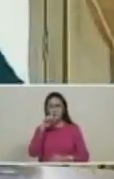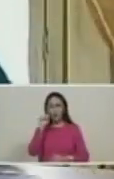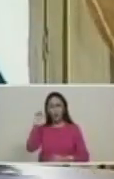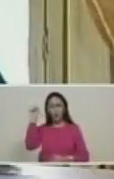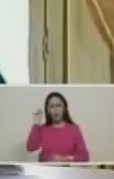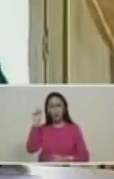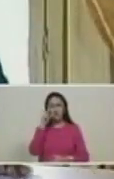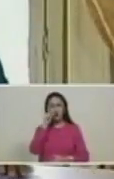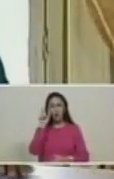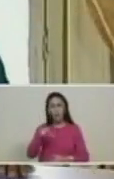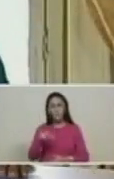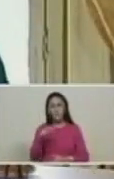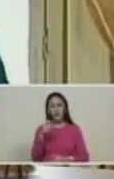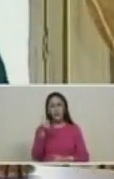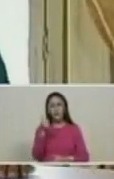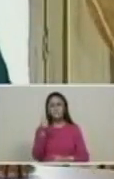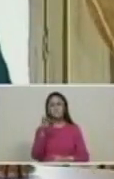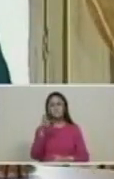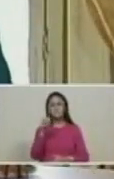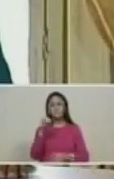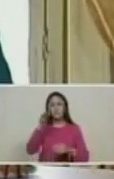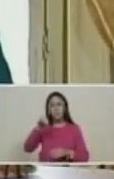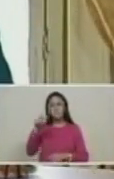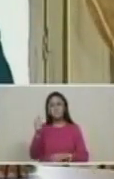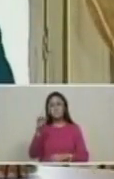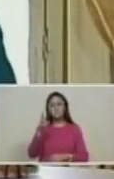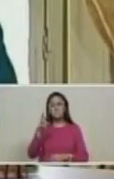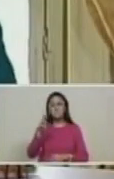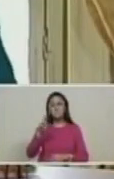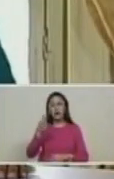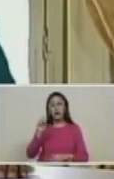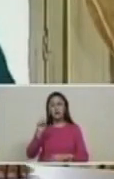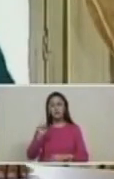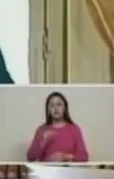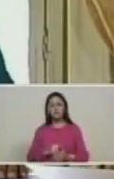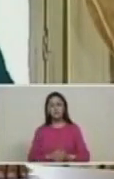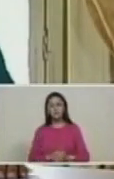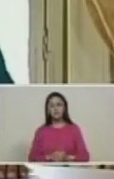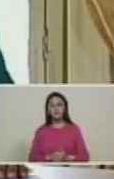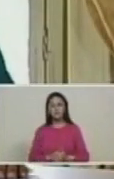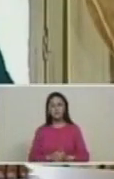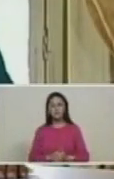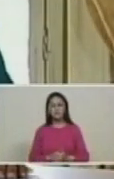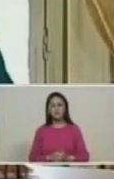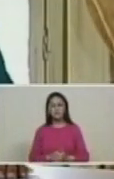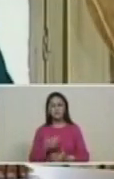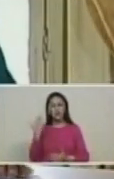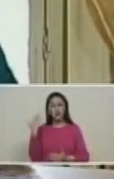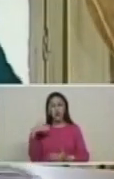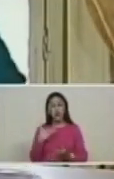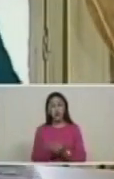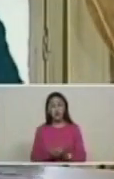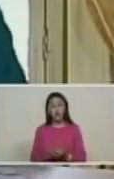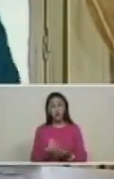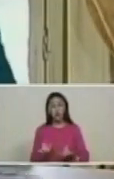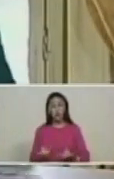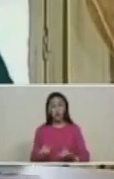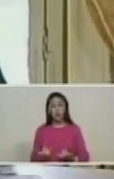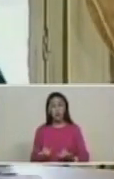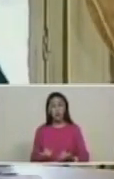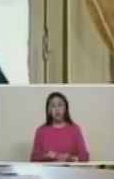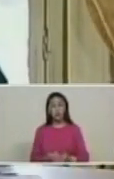150 años, refiriéndose a los sistemas de pensamiento europeo, dijo hasta ahora, algo así